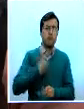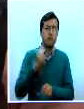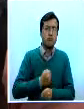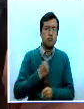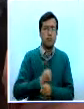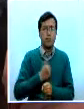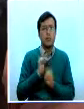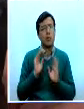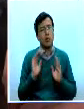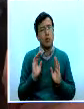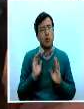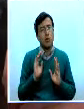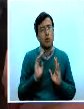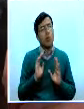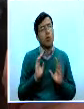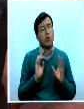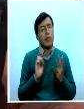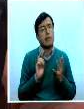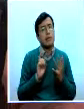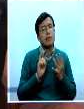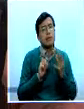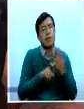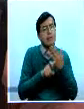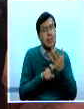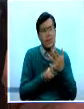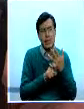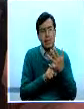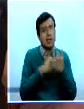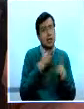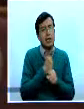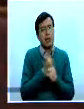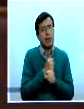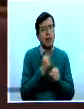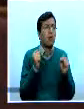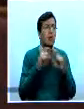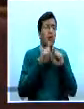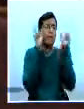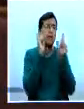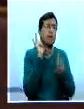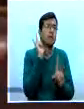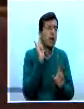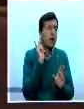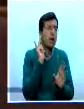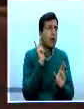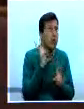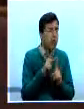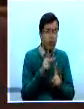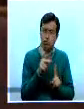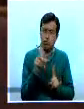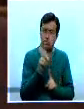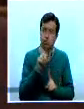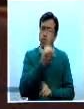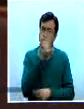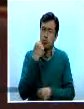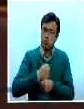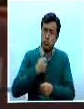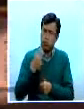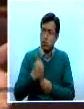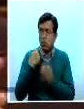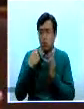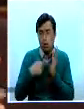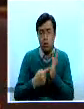es sólo el trabajo dependiente y ese es el trabajo que se ha venido protegiendo de ninguna manera nosotros creemos conceptualmente en otras formas de trabajo